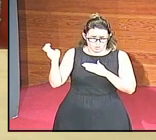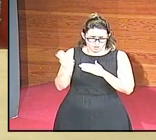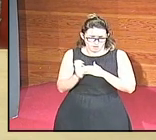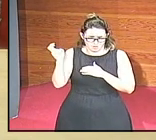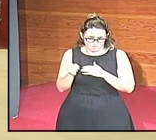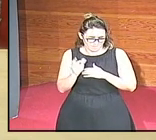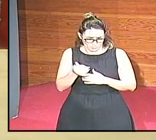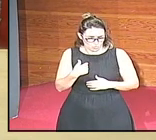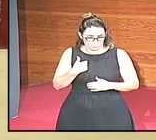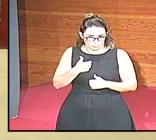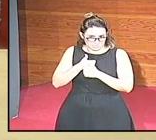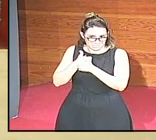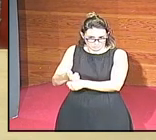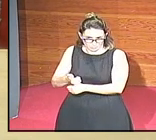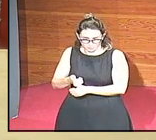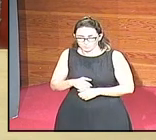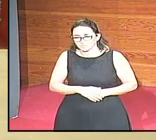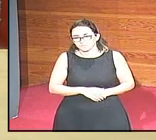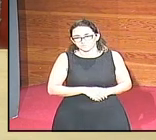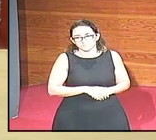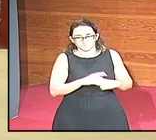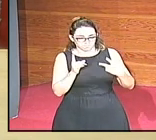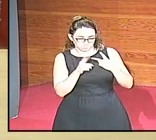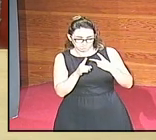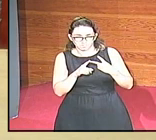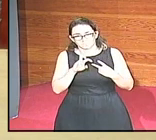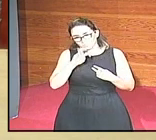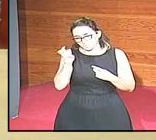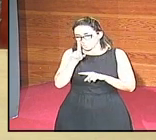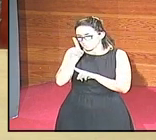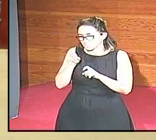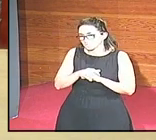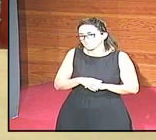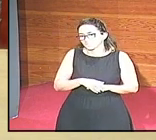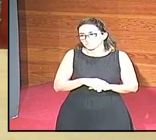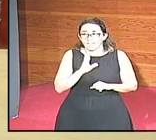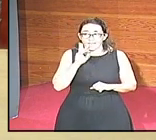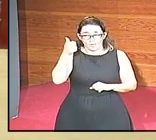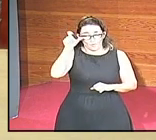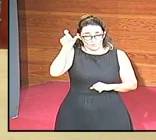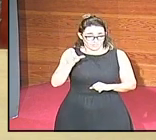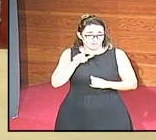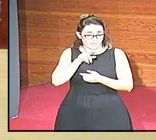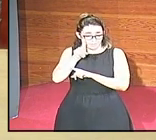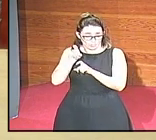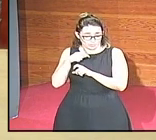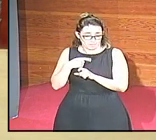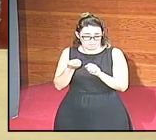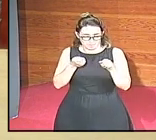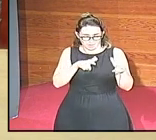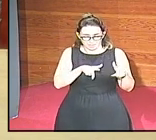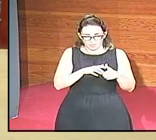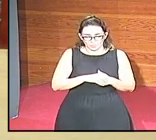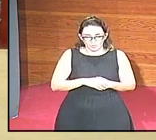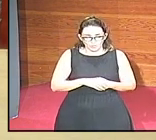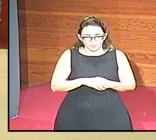seguiré. Y otra cosa, va un poco en la línea de ese señor que ha hablado ahora, ¿no? O sea, Estados Unidos no está,